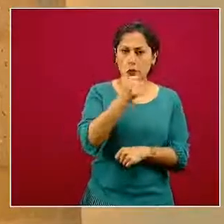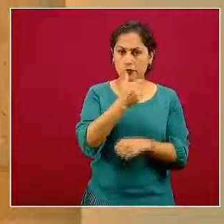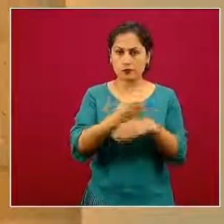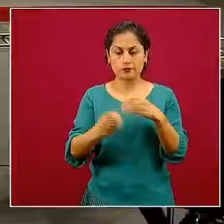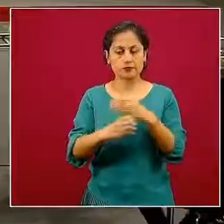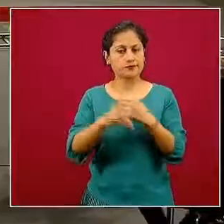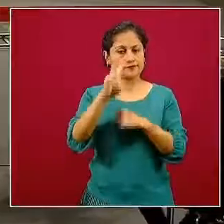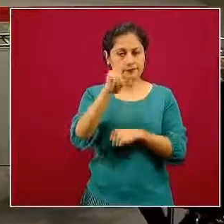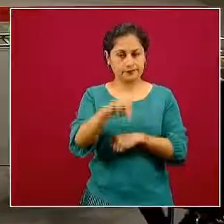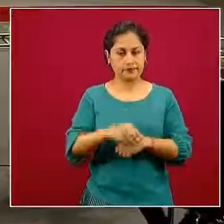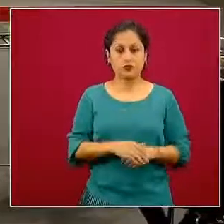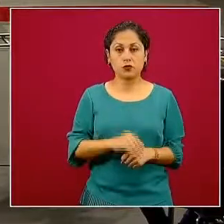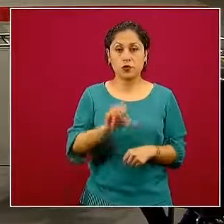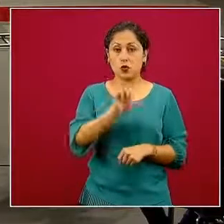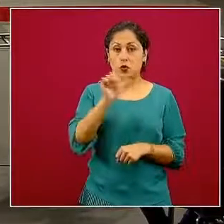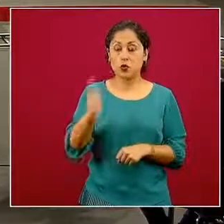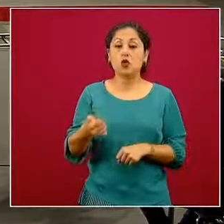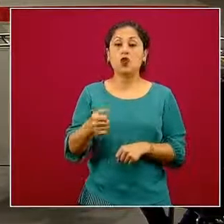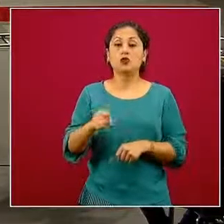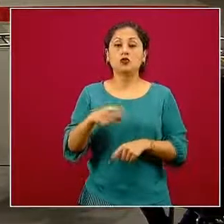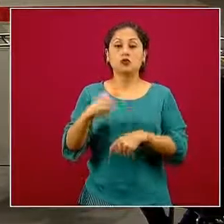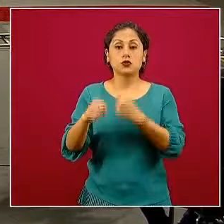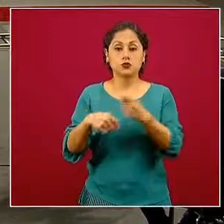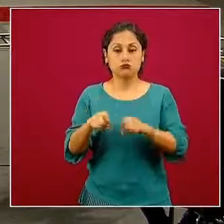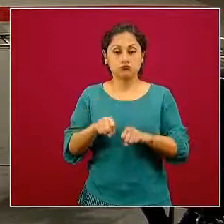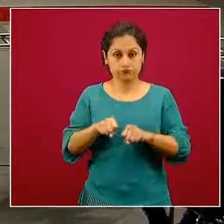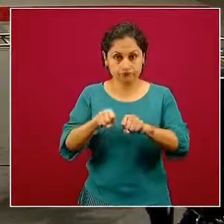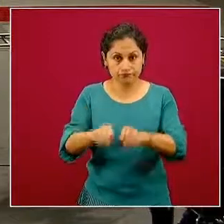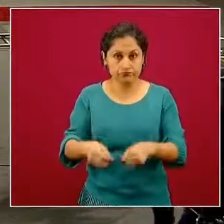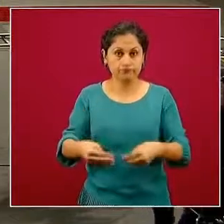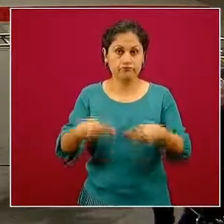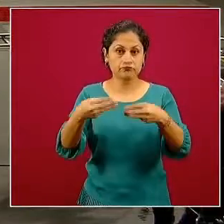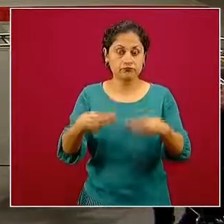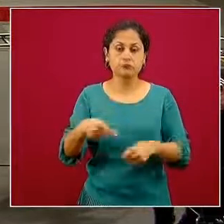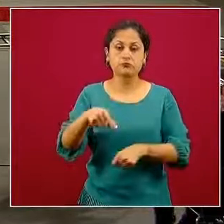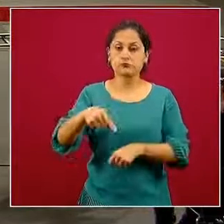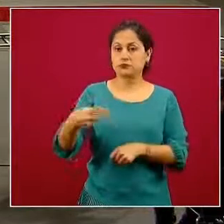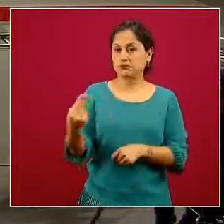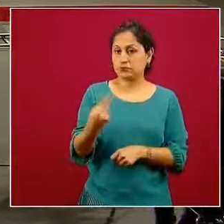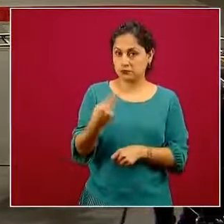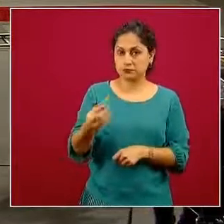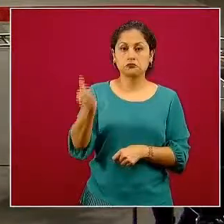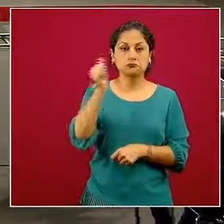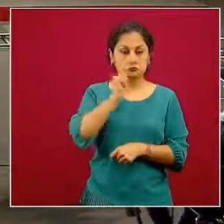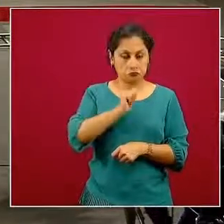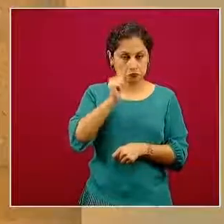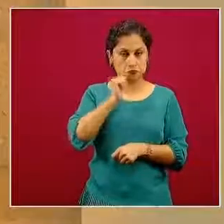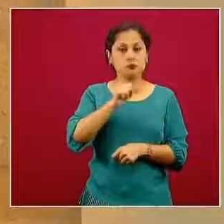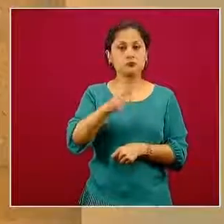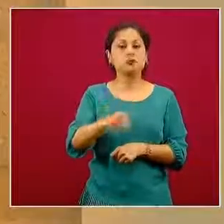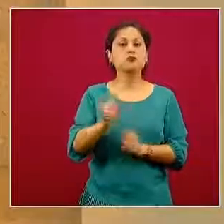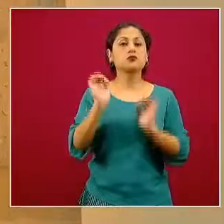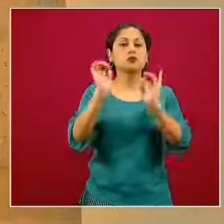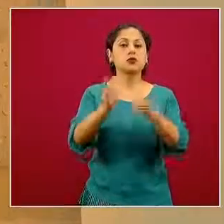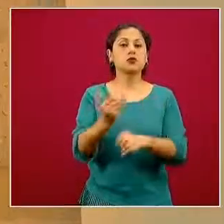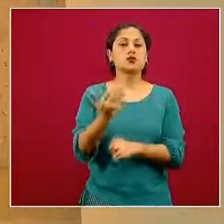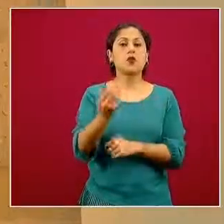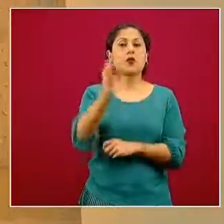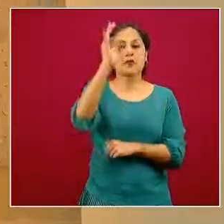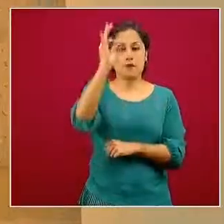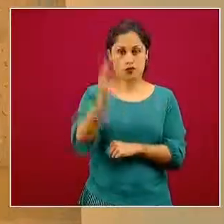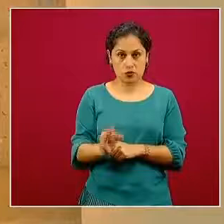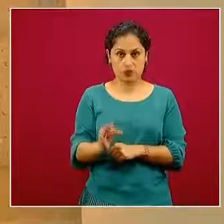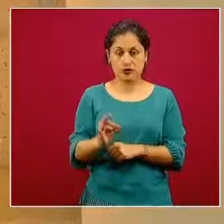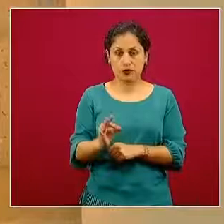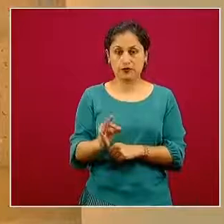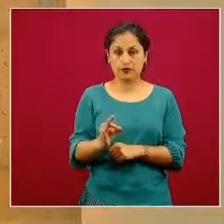lugares. En el caso de mercados, supermercados, pues son servicios esenciales. Siempre se permitió un aforo de hasta un 50%